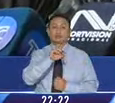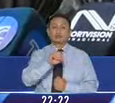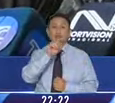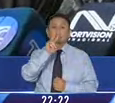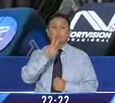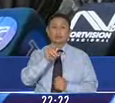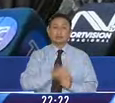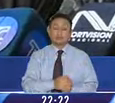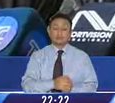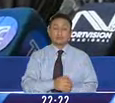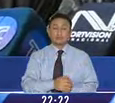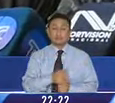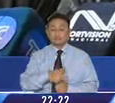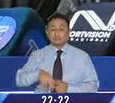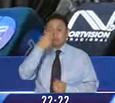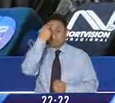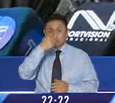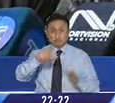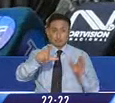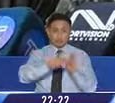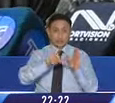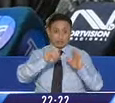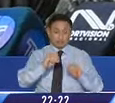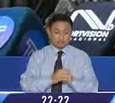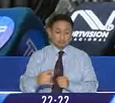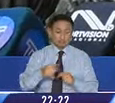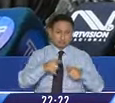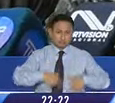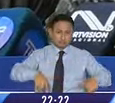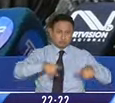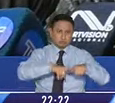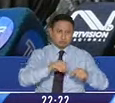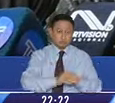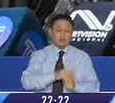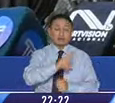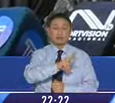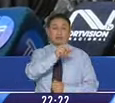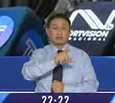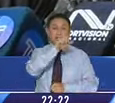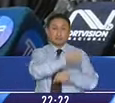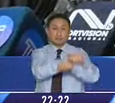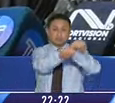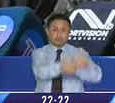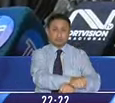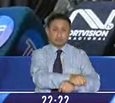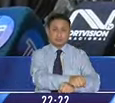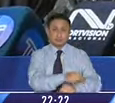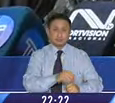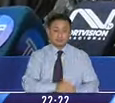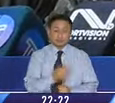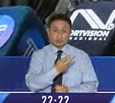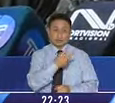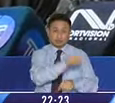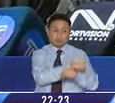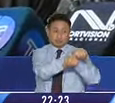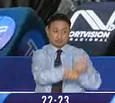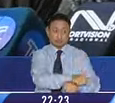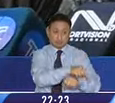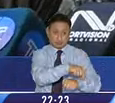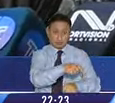hotel. En el lugar se pudo neutralizar a 2 ciudadanos que, una vez neutralizados, personal